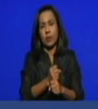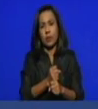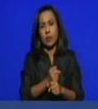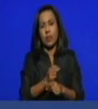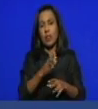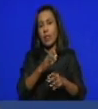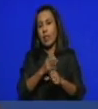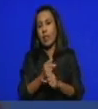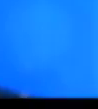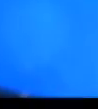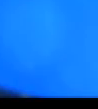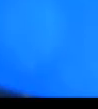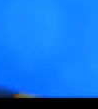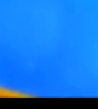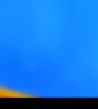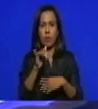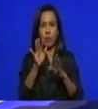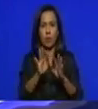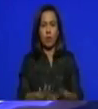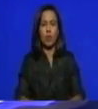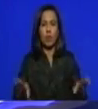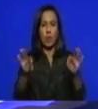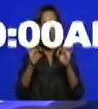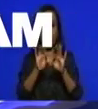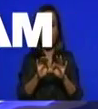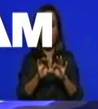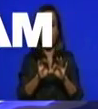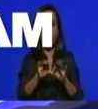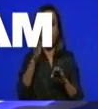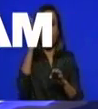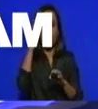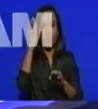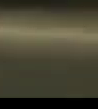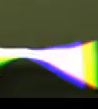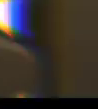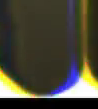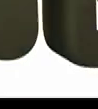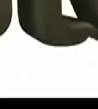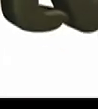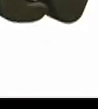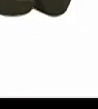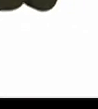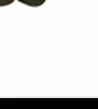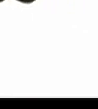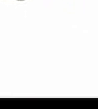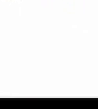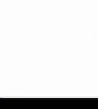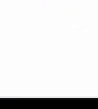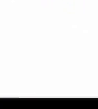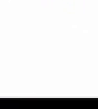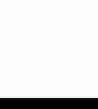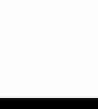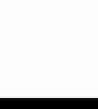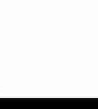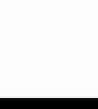un embudo dentro de la cosecha. Panorama, este domingo a las 10 de la mañana, por SER TV.